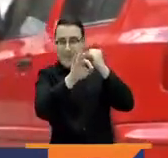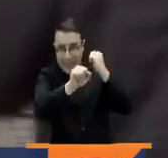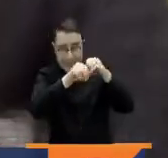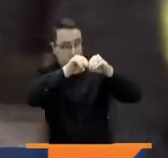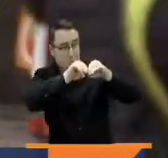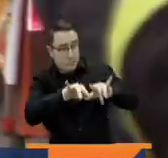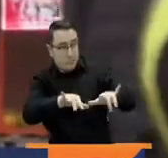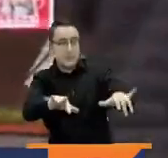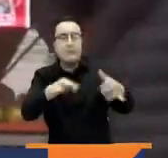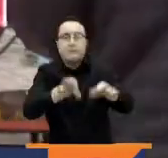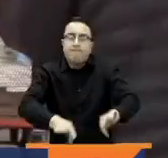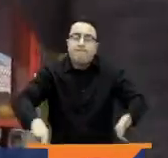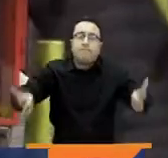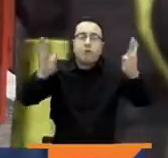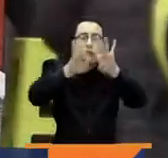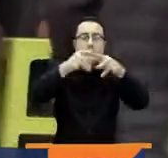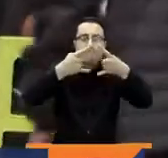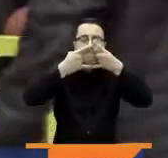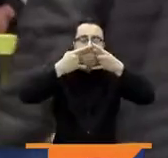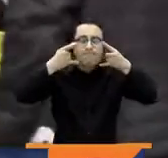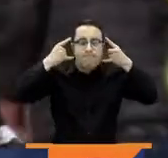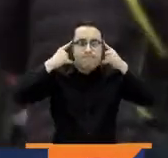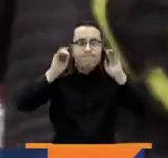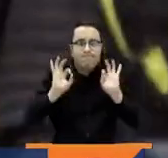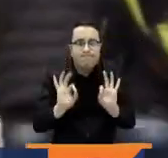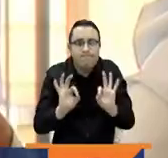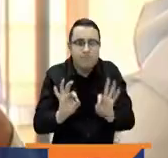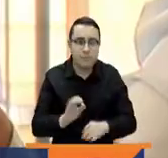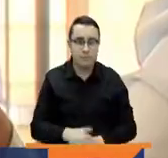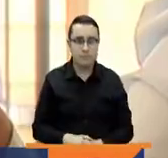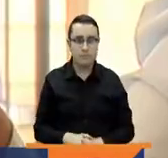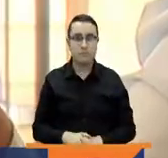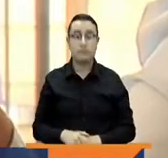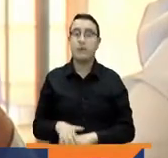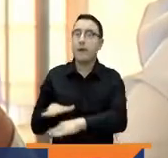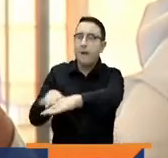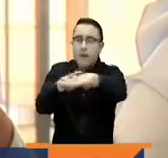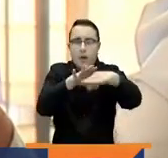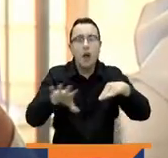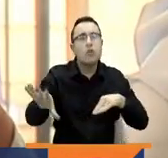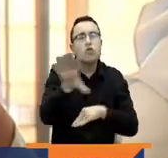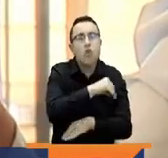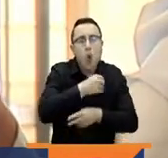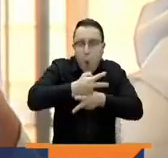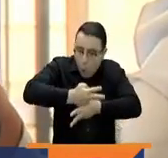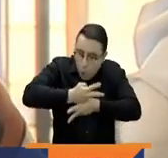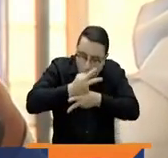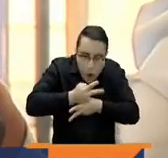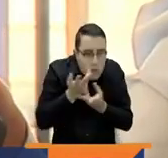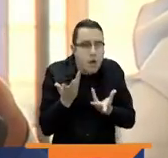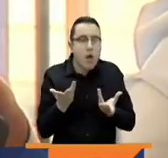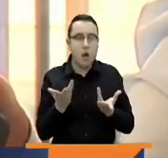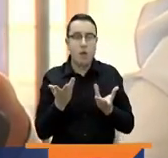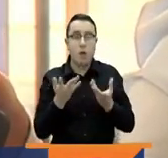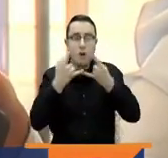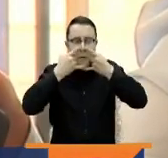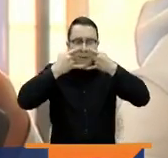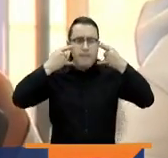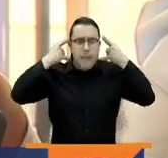uso correcto de este. Aquí la invitación es a protegernos, a cuidarnos, a usar tapabocas permanentemente para